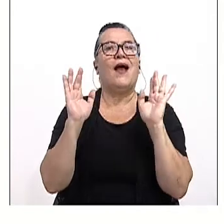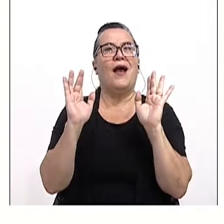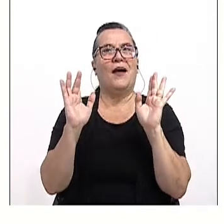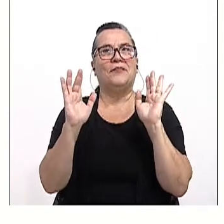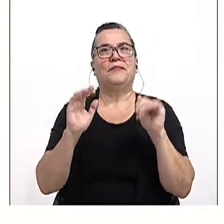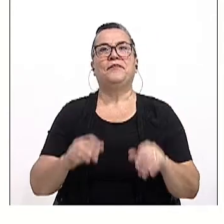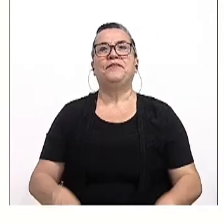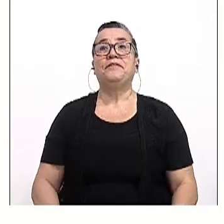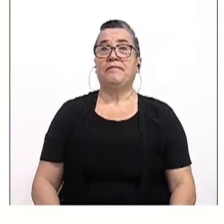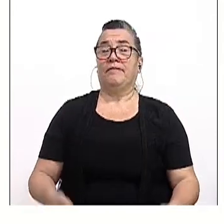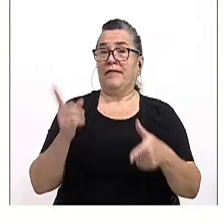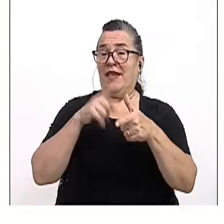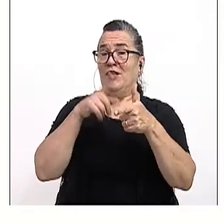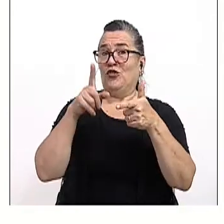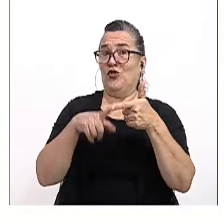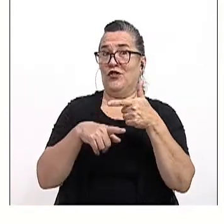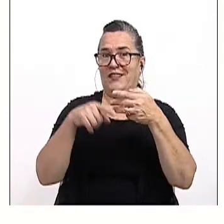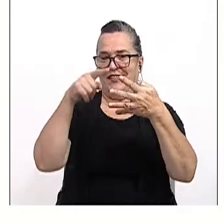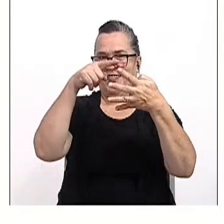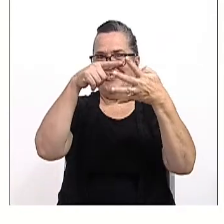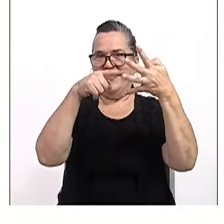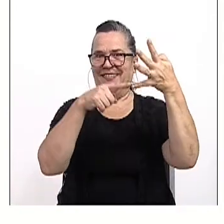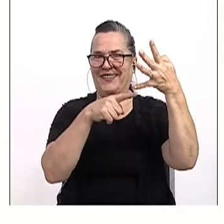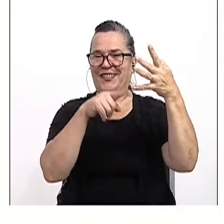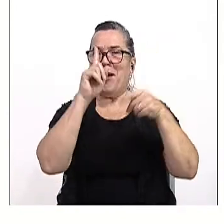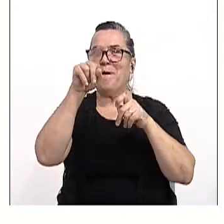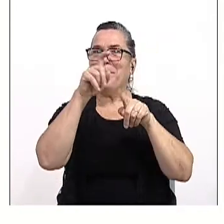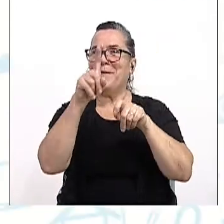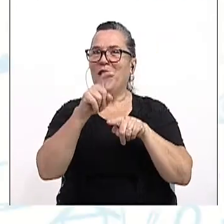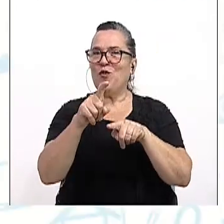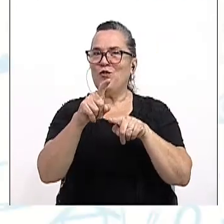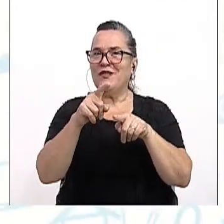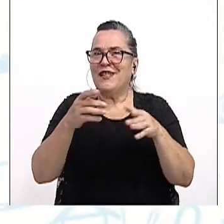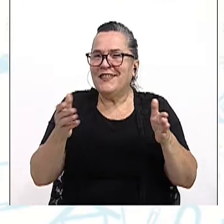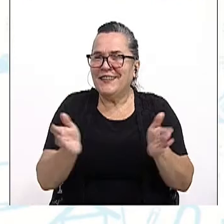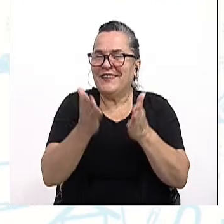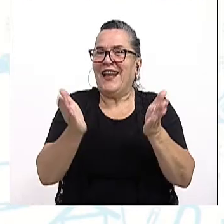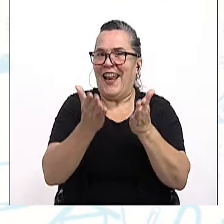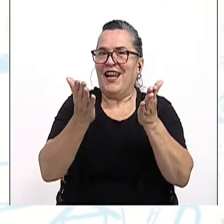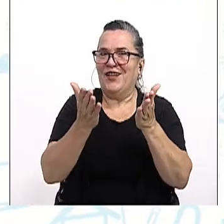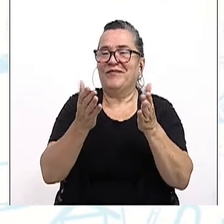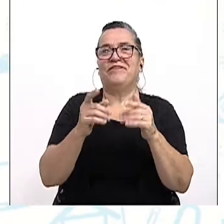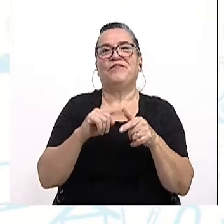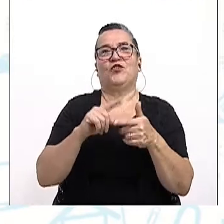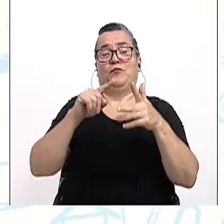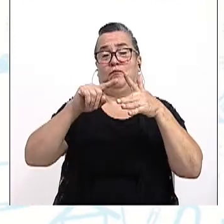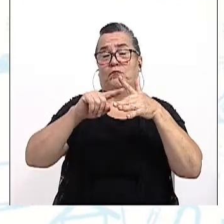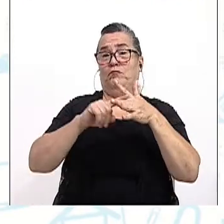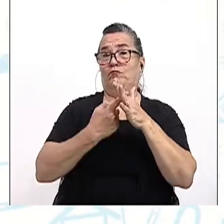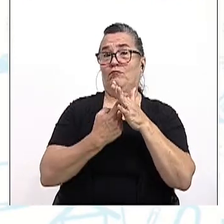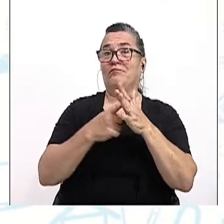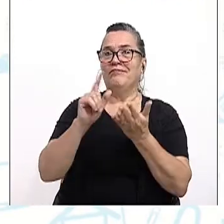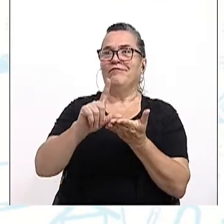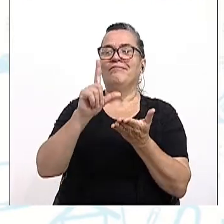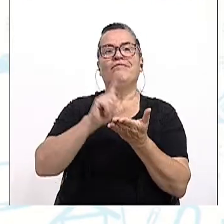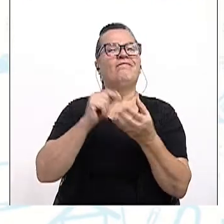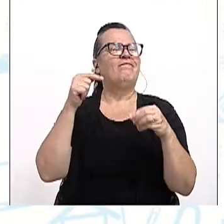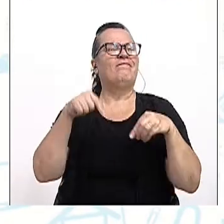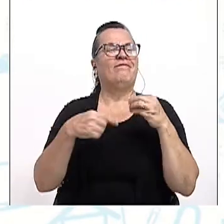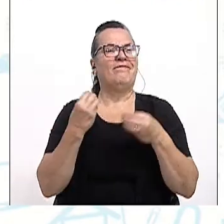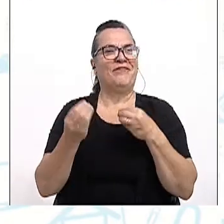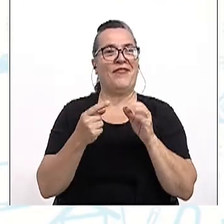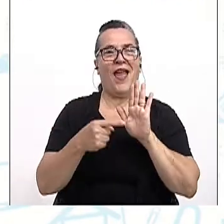Ok, entonces ahí tienen algunas preguntitas generadoras. Para iniciar esta clase, tenemos